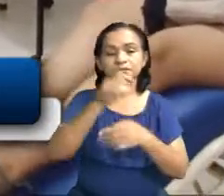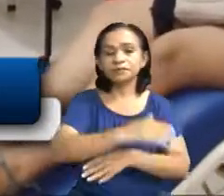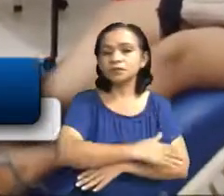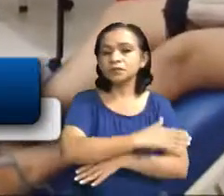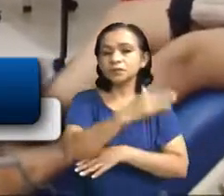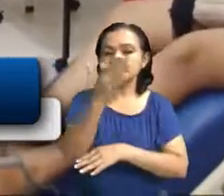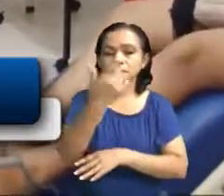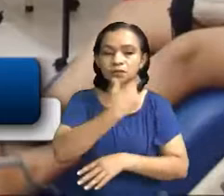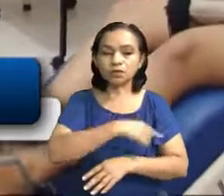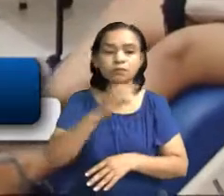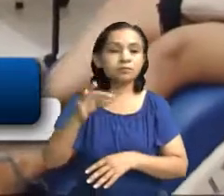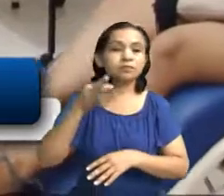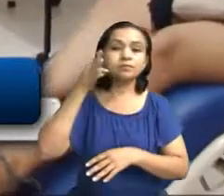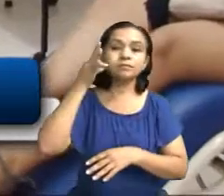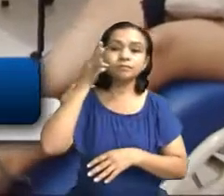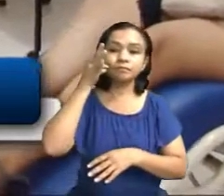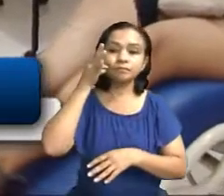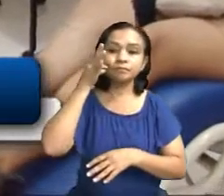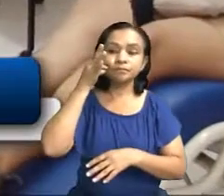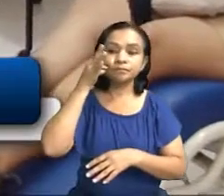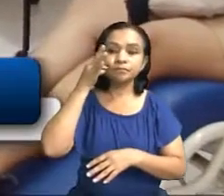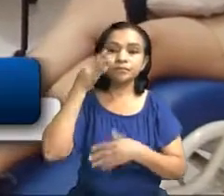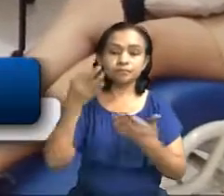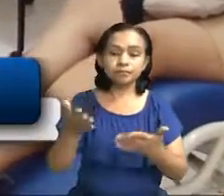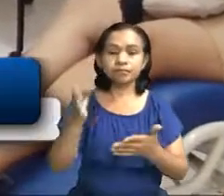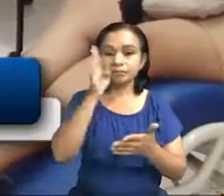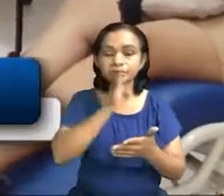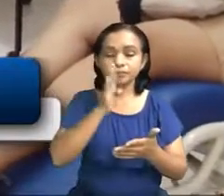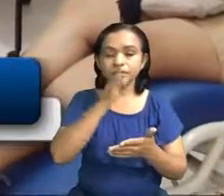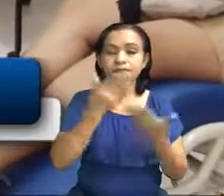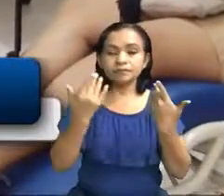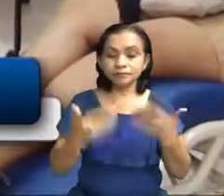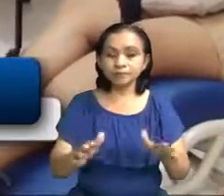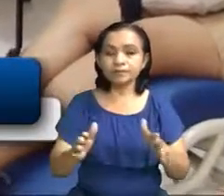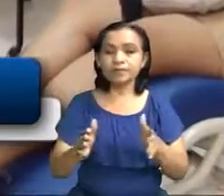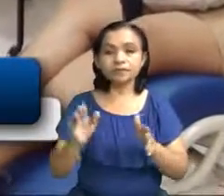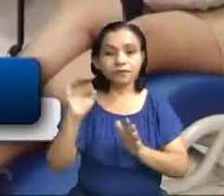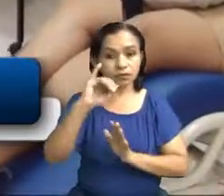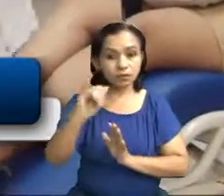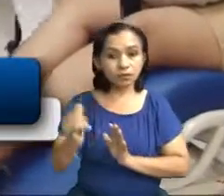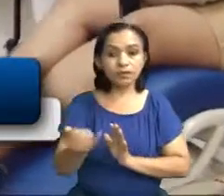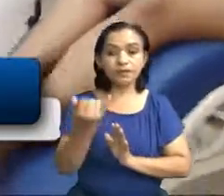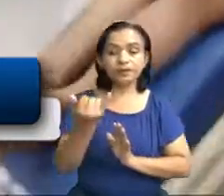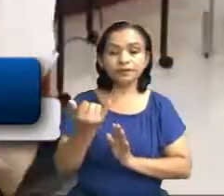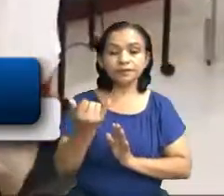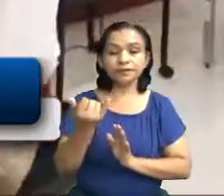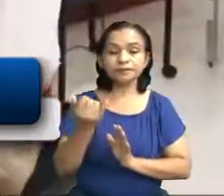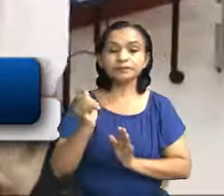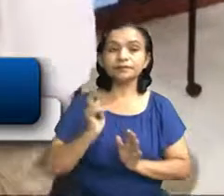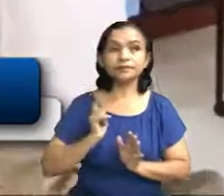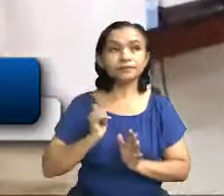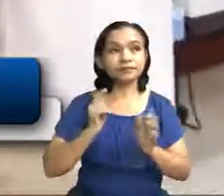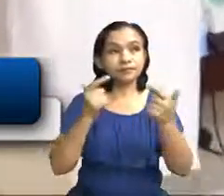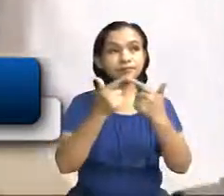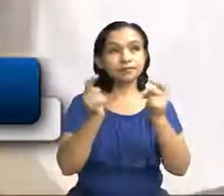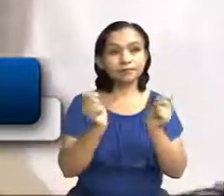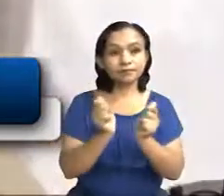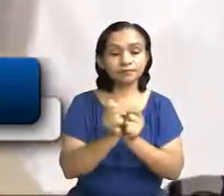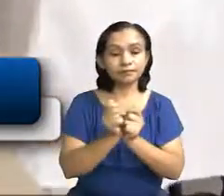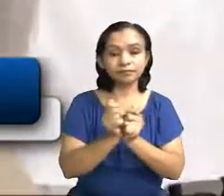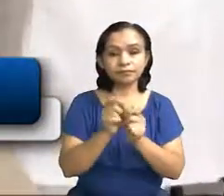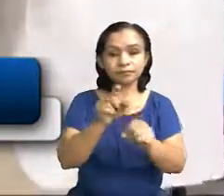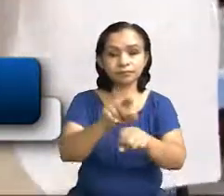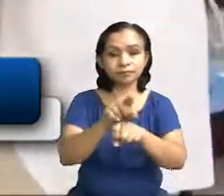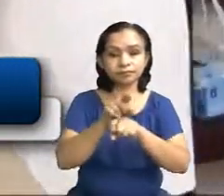sangre, y en la Escuela Normal de Maestros, ya lo mencioné, que eso es en Bluefield, ¿verdad? Para el día jueves estamos en la Brigada de Infantería